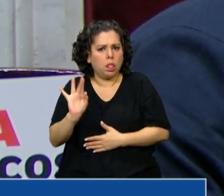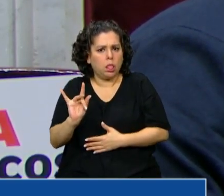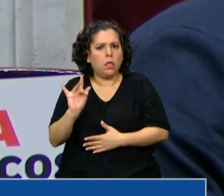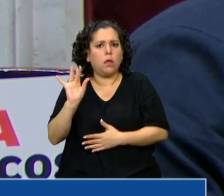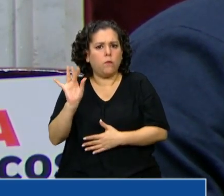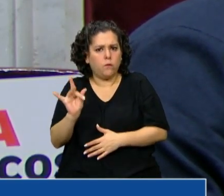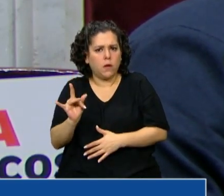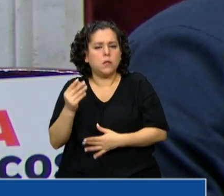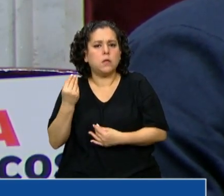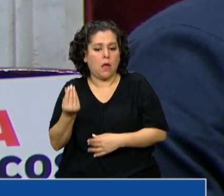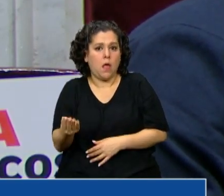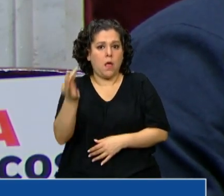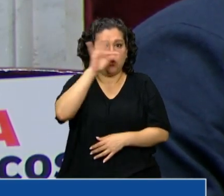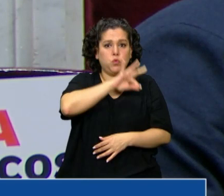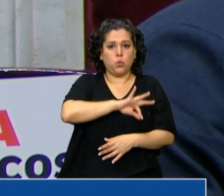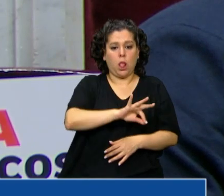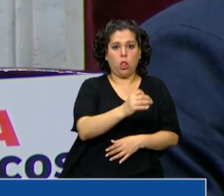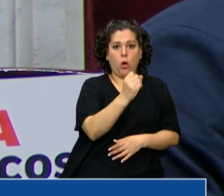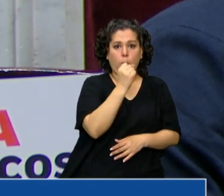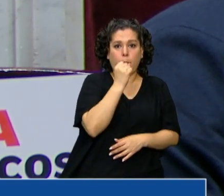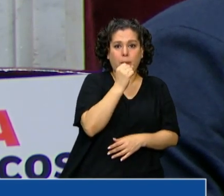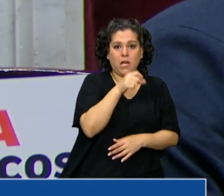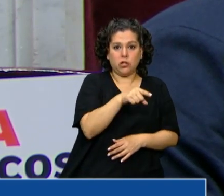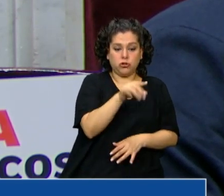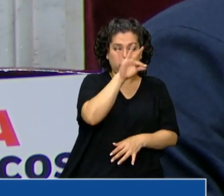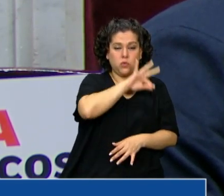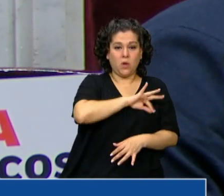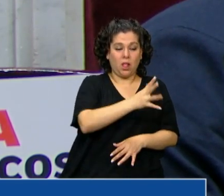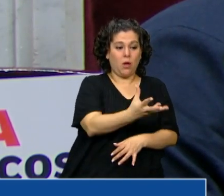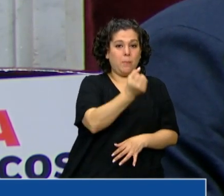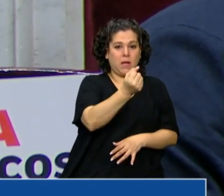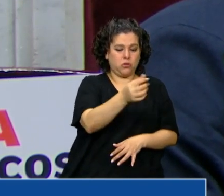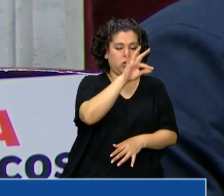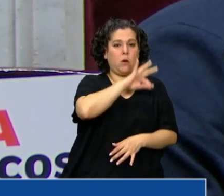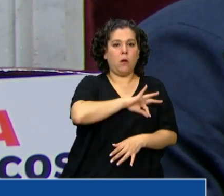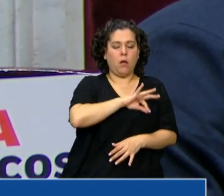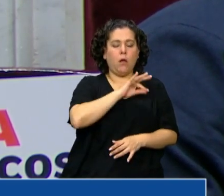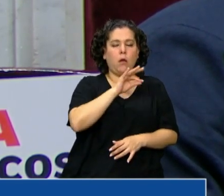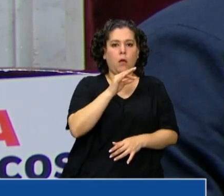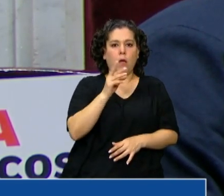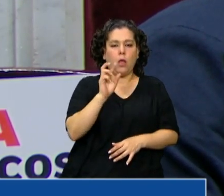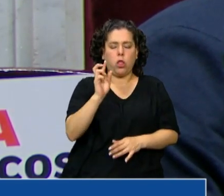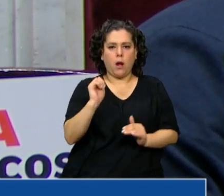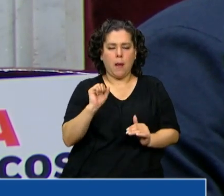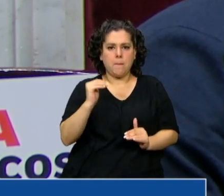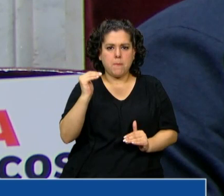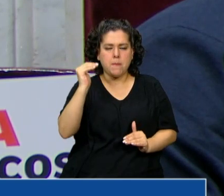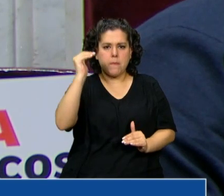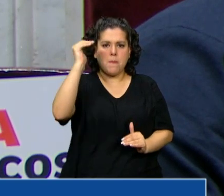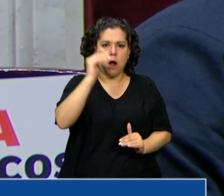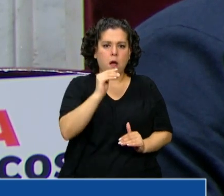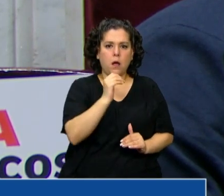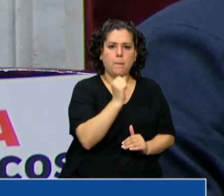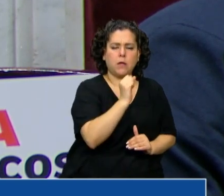con ingresos en pesos que se pulverizan con la inflación creciente,